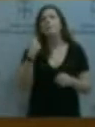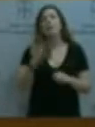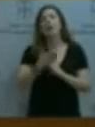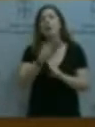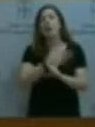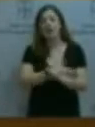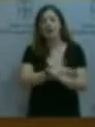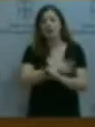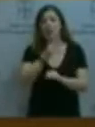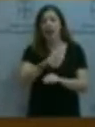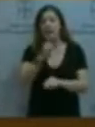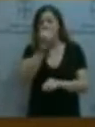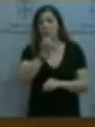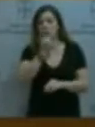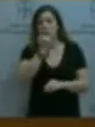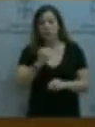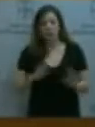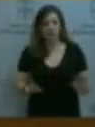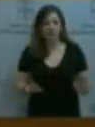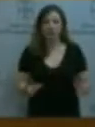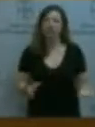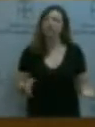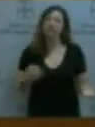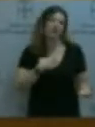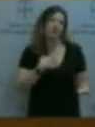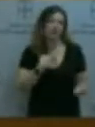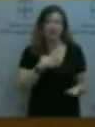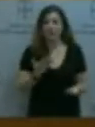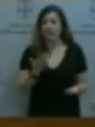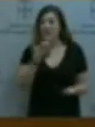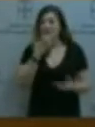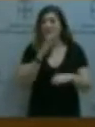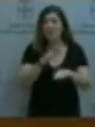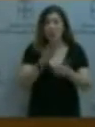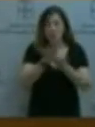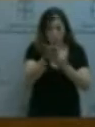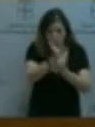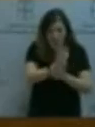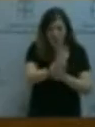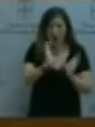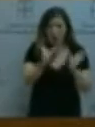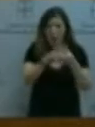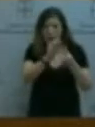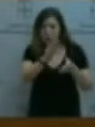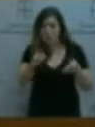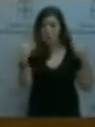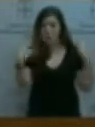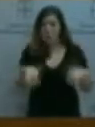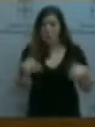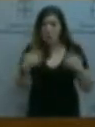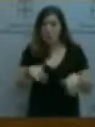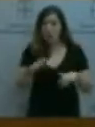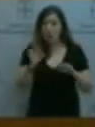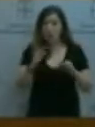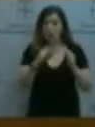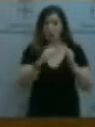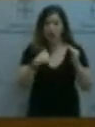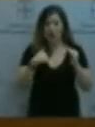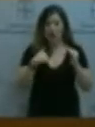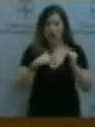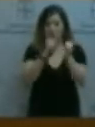esto lo propone un gobierno del PP, me imagino que yo, antes de llegar a mi casa, tendría una barricada en el Padrón,